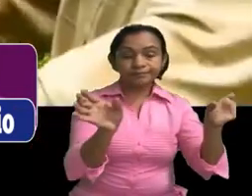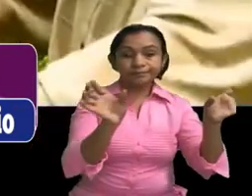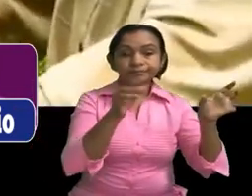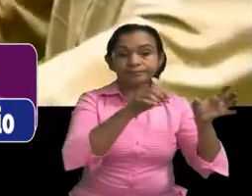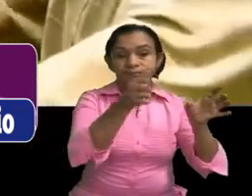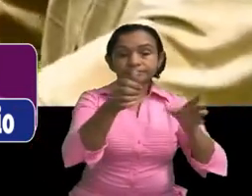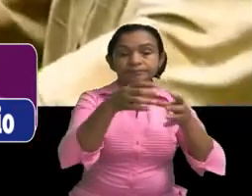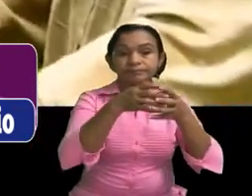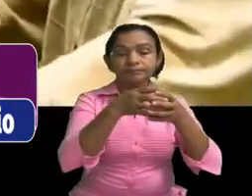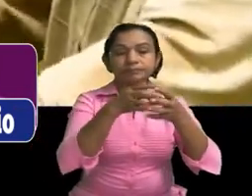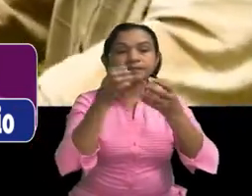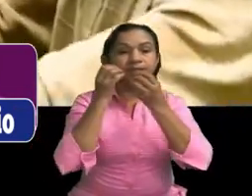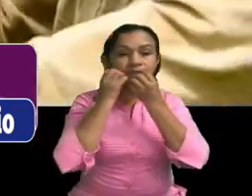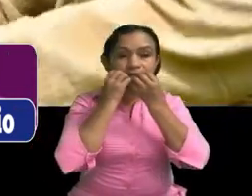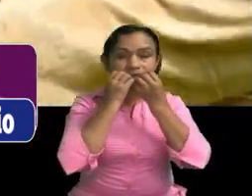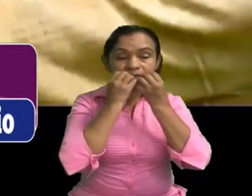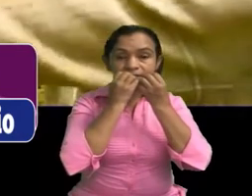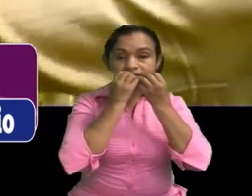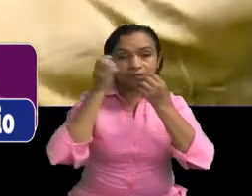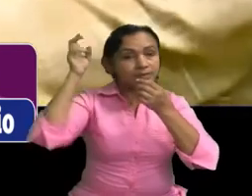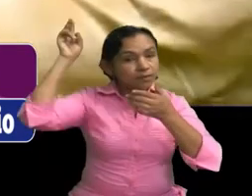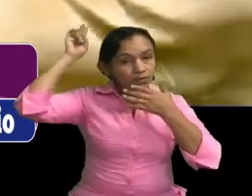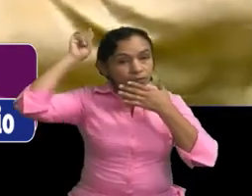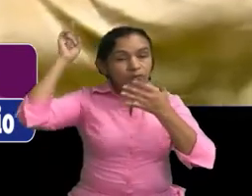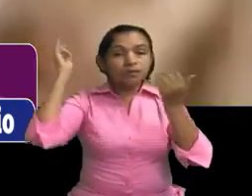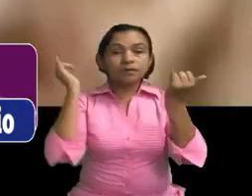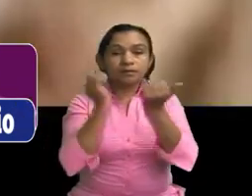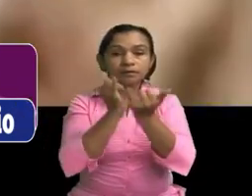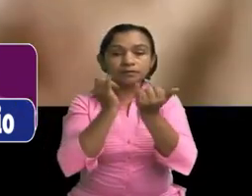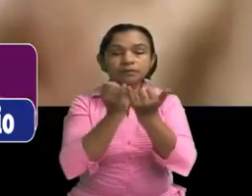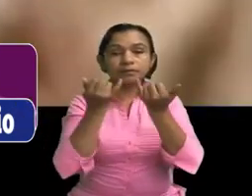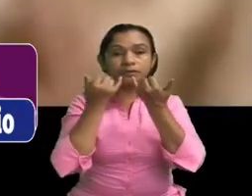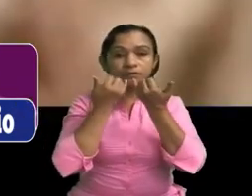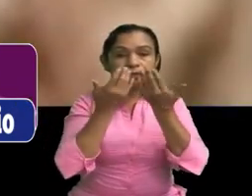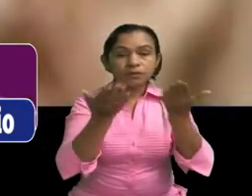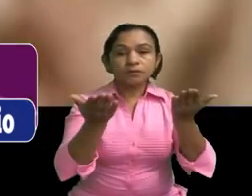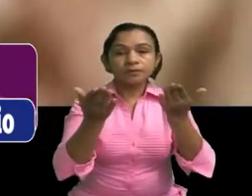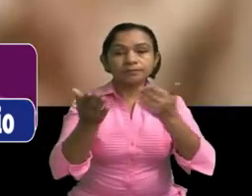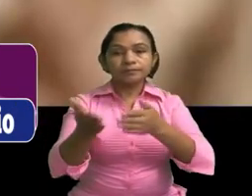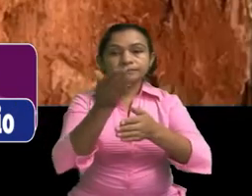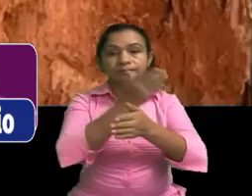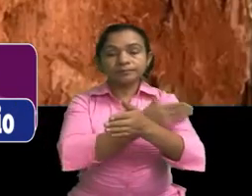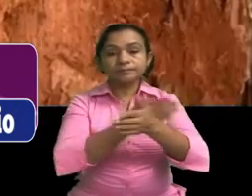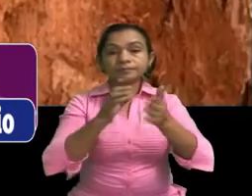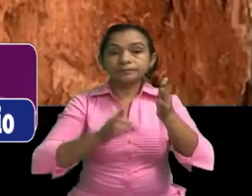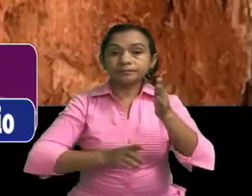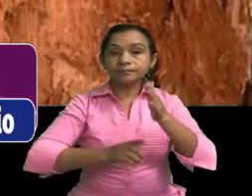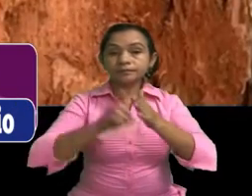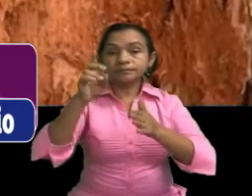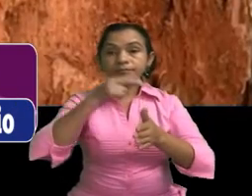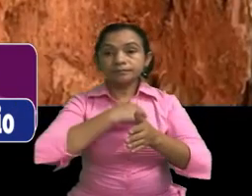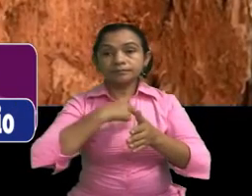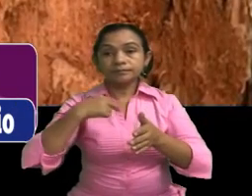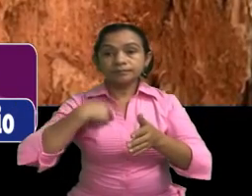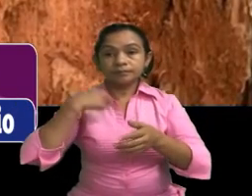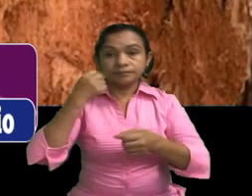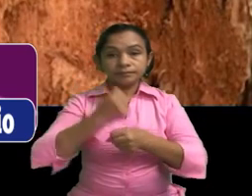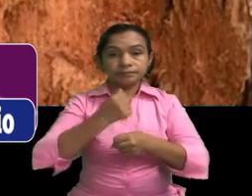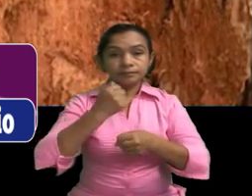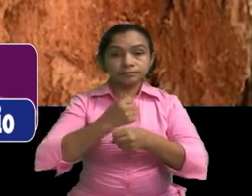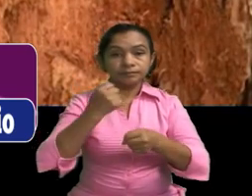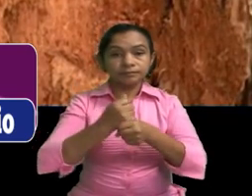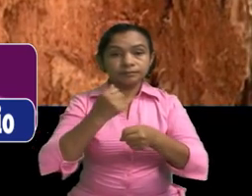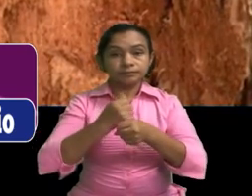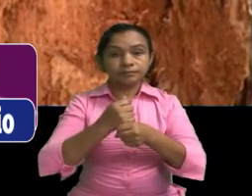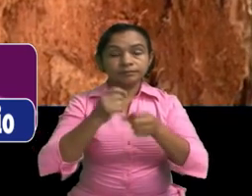también con Indio Maíz, igualmente, ya se le informó al UNESCO, ¿verdad?, de cómo viene desarrollándose ese trabajo conjunto en